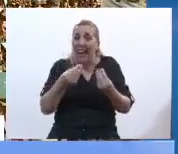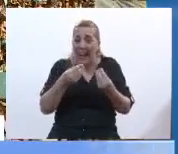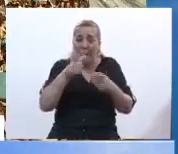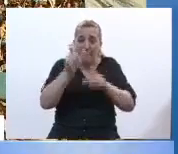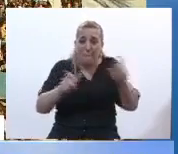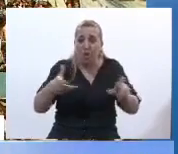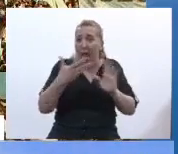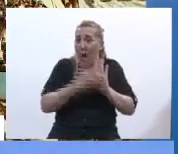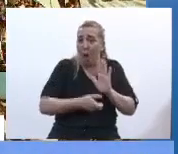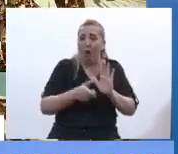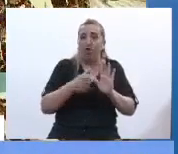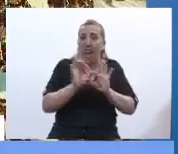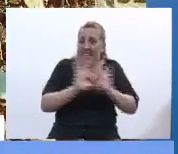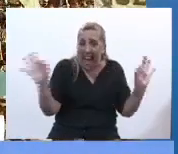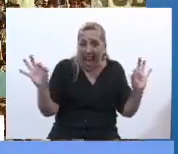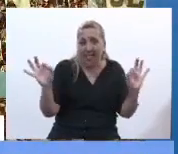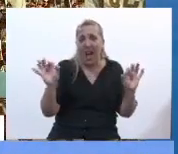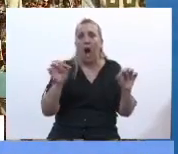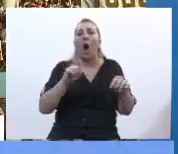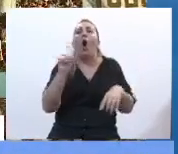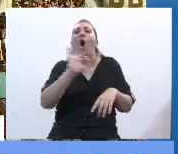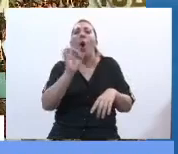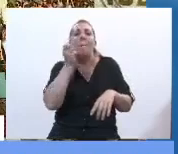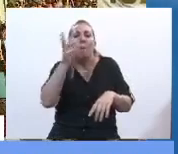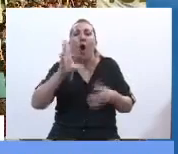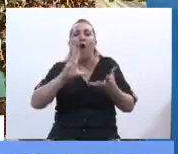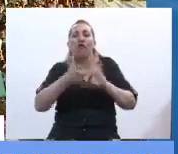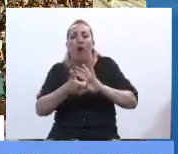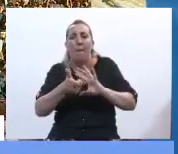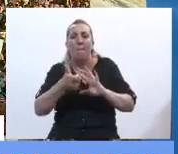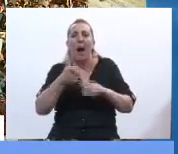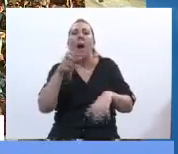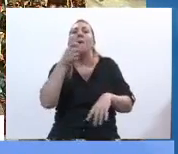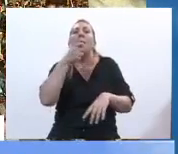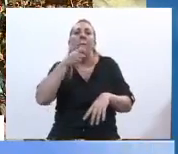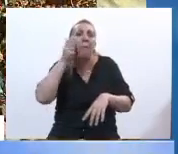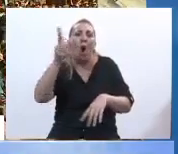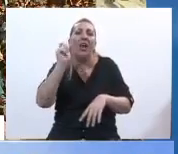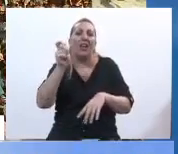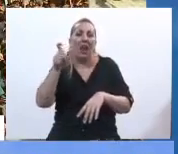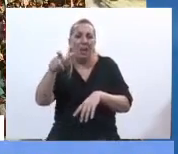y lo hicieran de la peor manera posible, sobre todo aquellas mujeres de más bajos recursos.